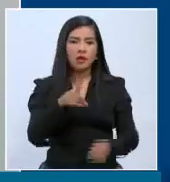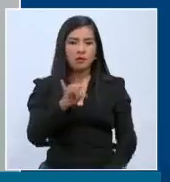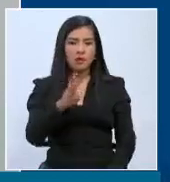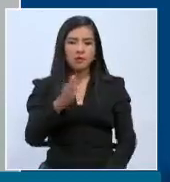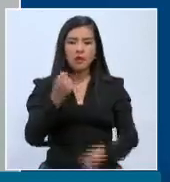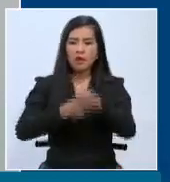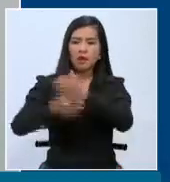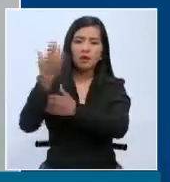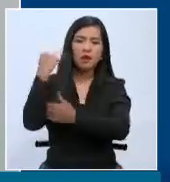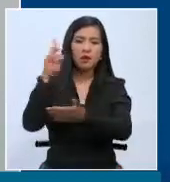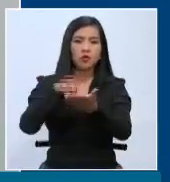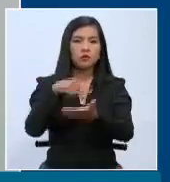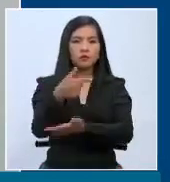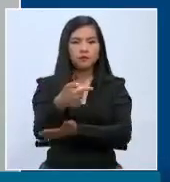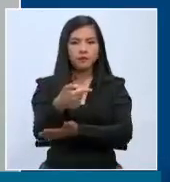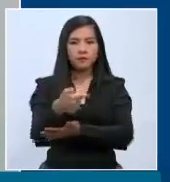año